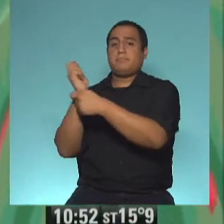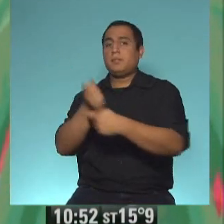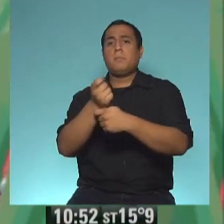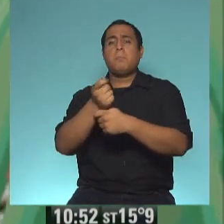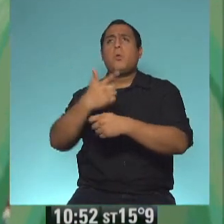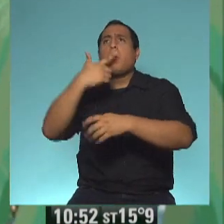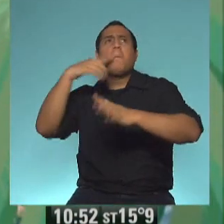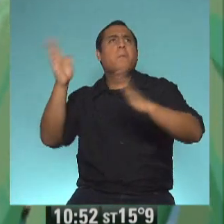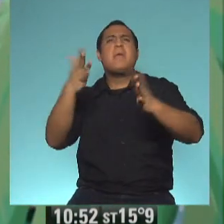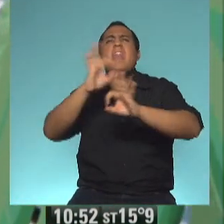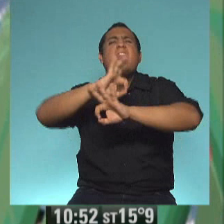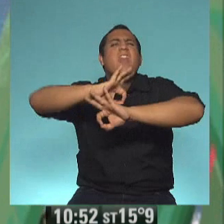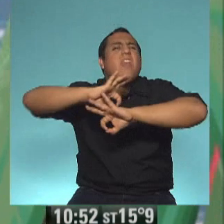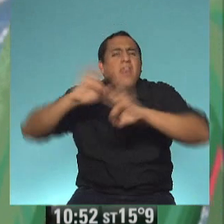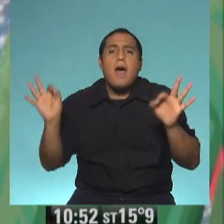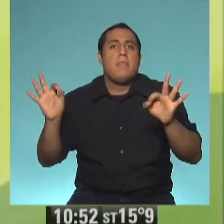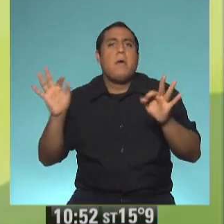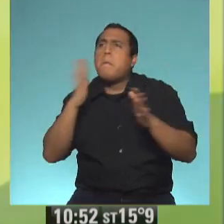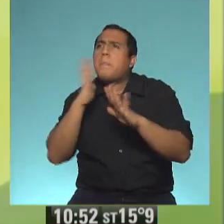gota de viento y nada